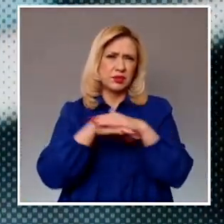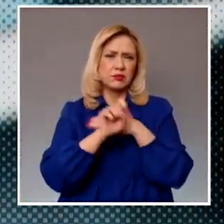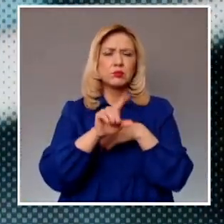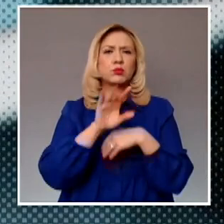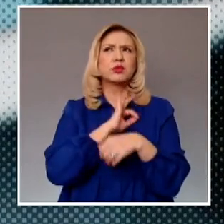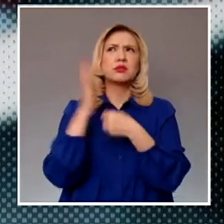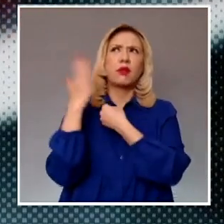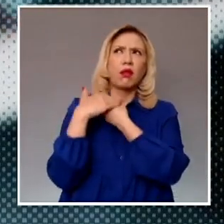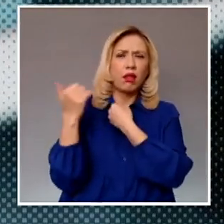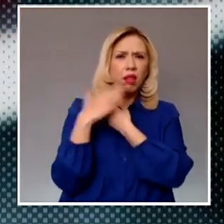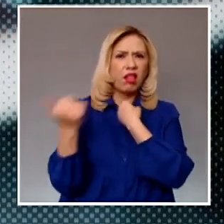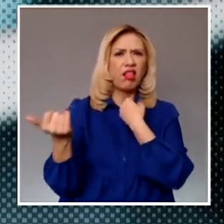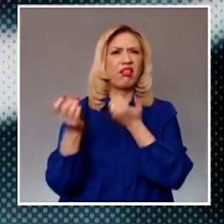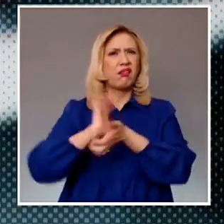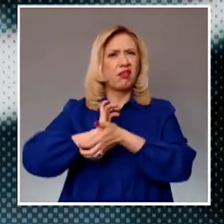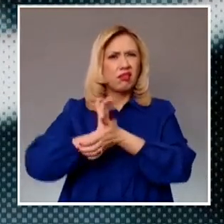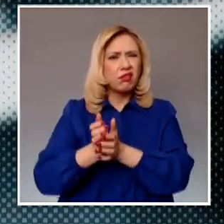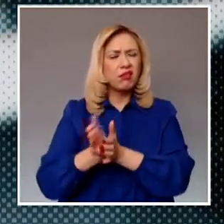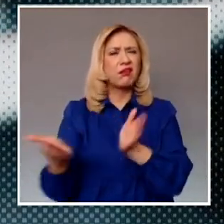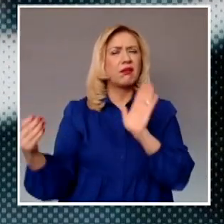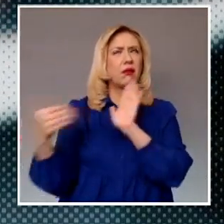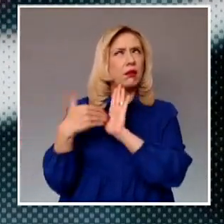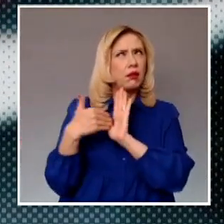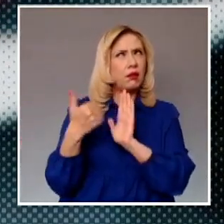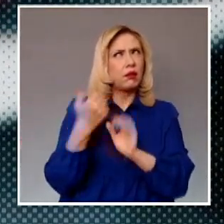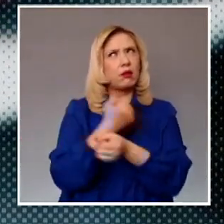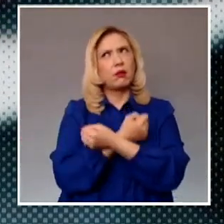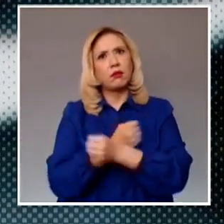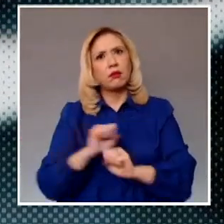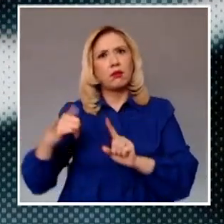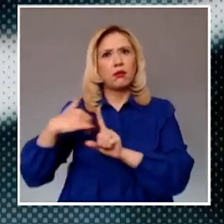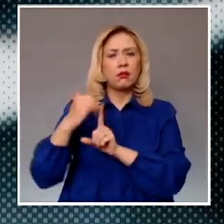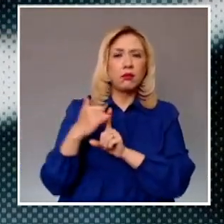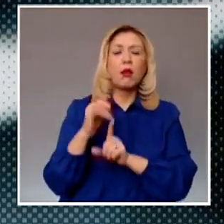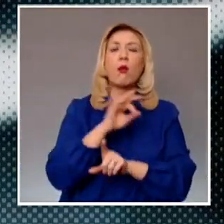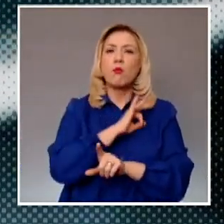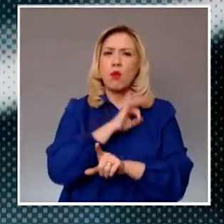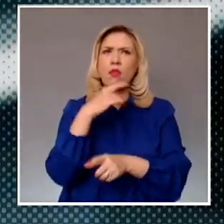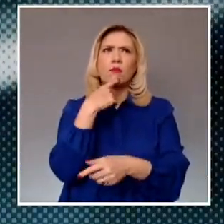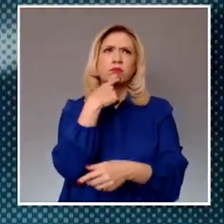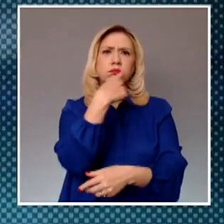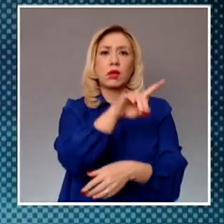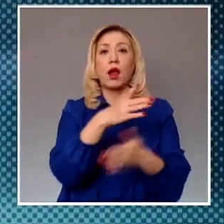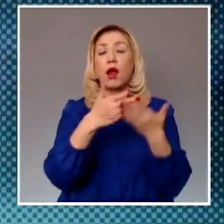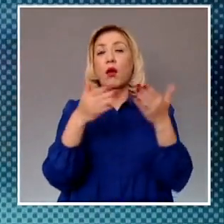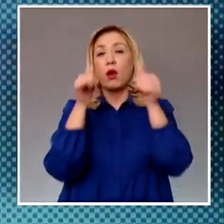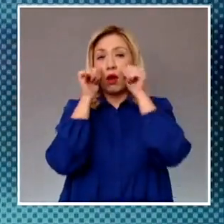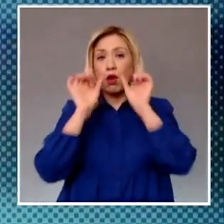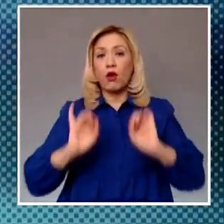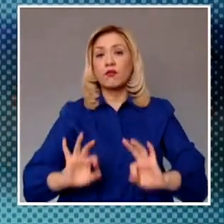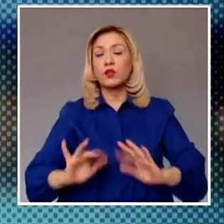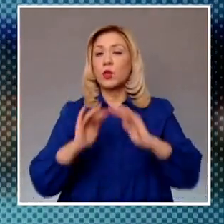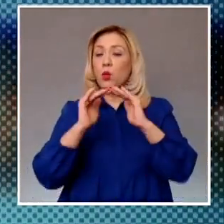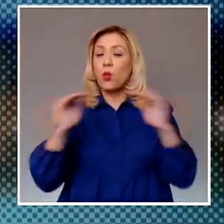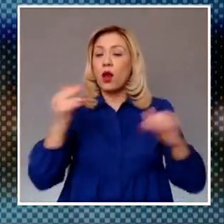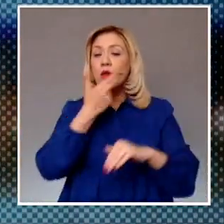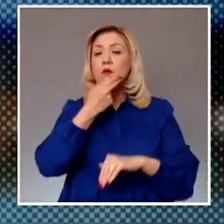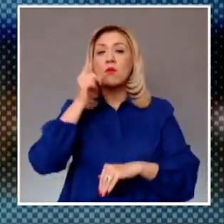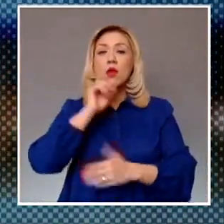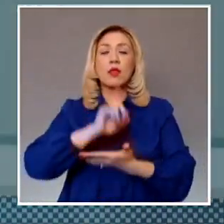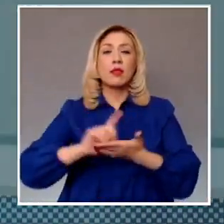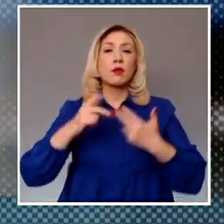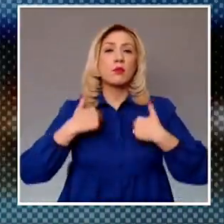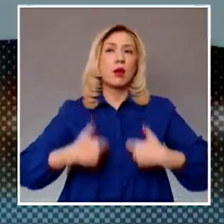al interior de la institución, que serán atendidas por la Unidad de Igualdad de Género y Derechos Humanos en un plazo menor a